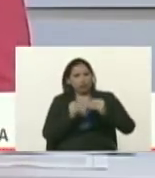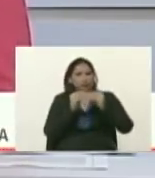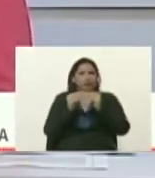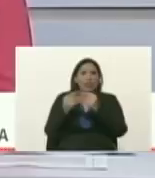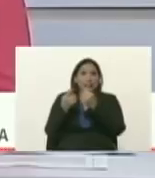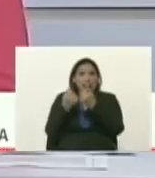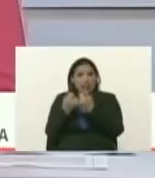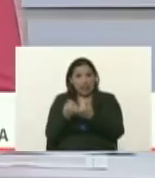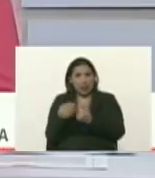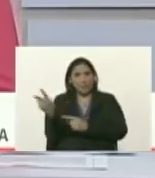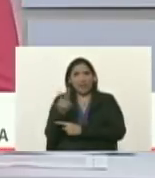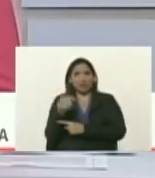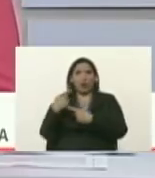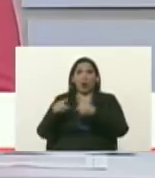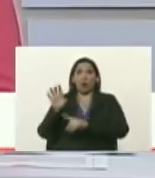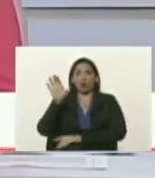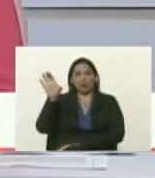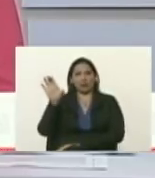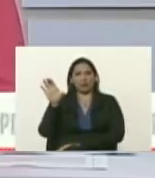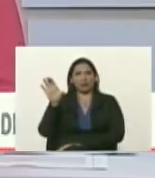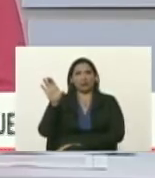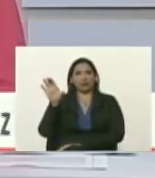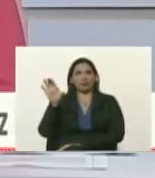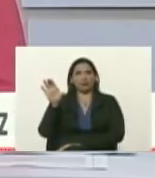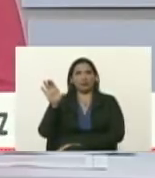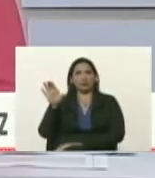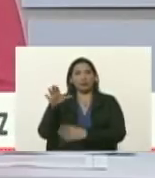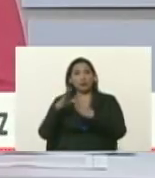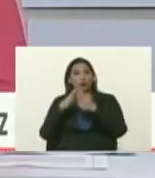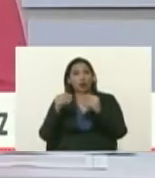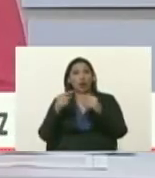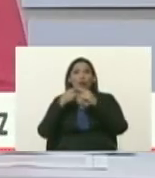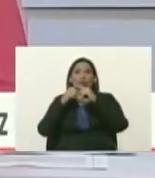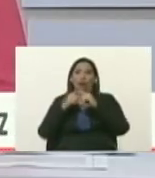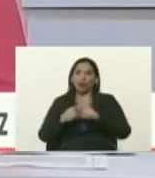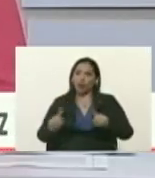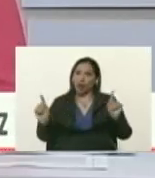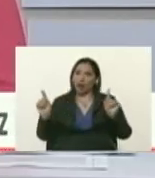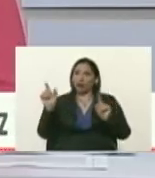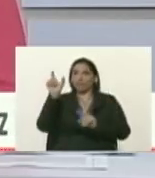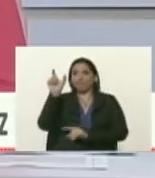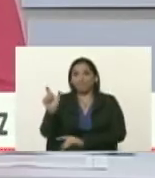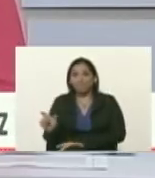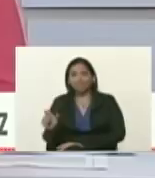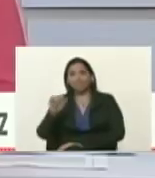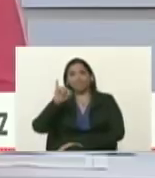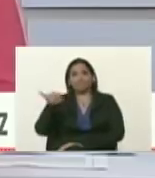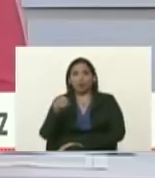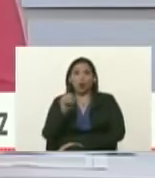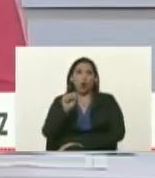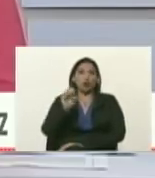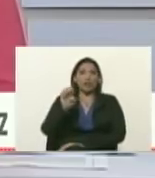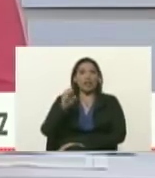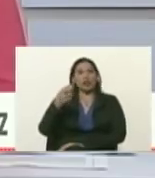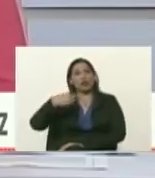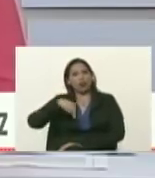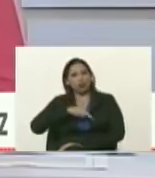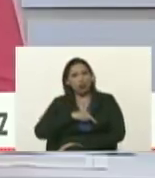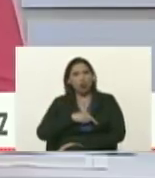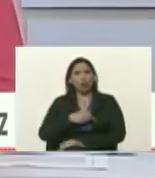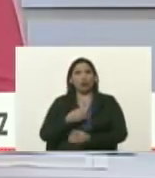de Venezuela en el exterior. Todo lo contrario, señor José Ignacio Hernández. Nosotros vamos a